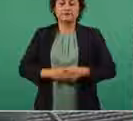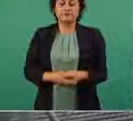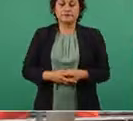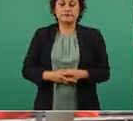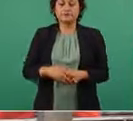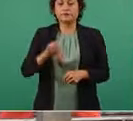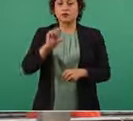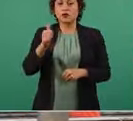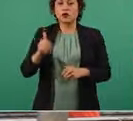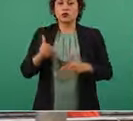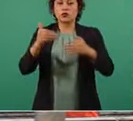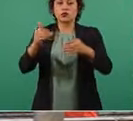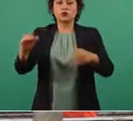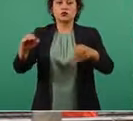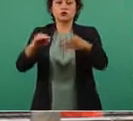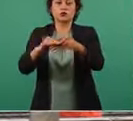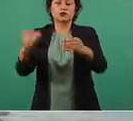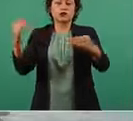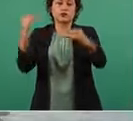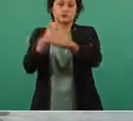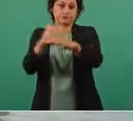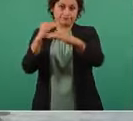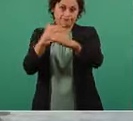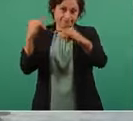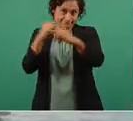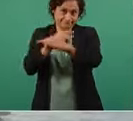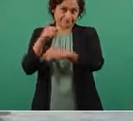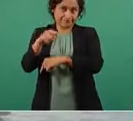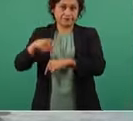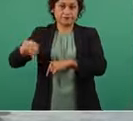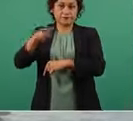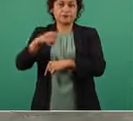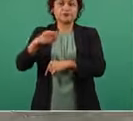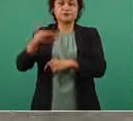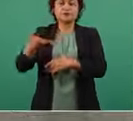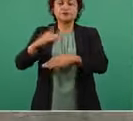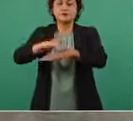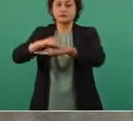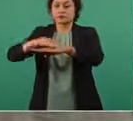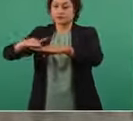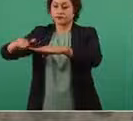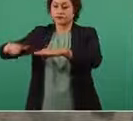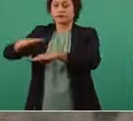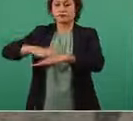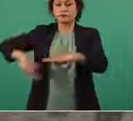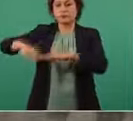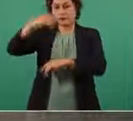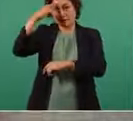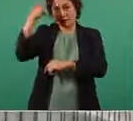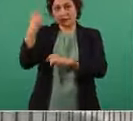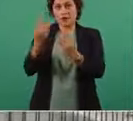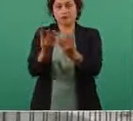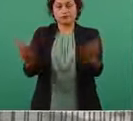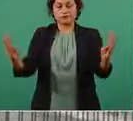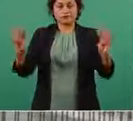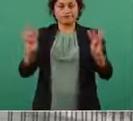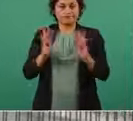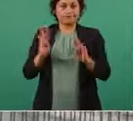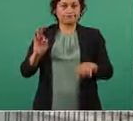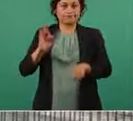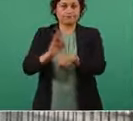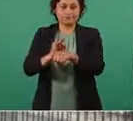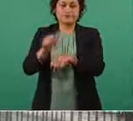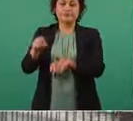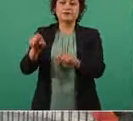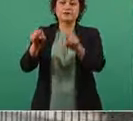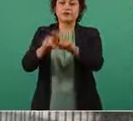en las plantas hidrotratadora de gasóleos, en la planta hidrotratadora de diésel y tratamiento de aguas amargas. Mientras en la planta